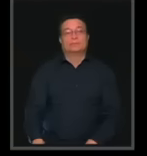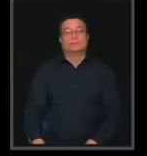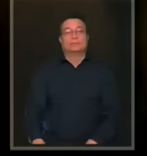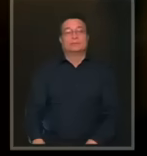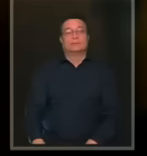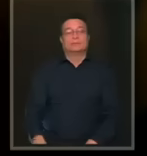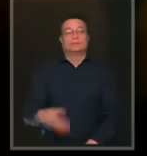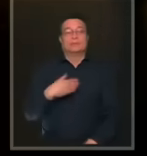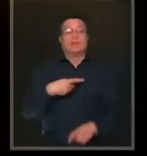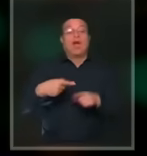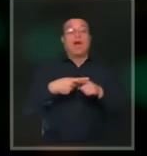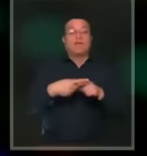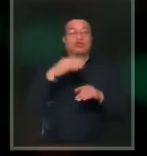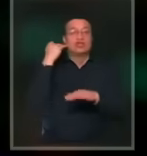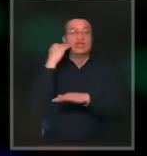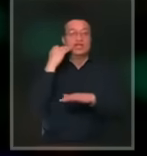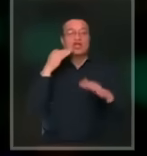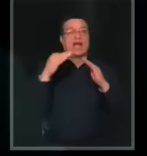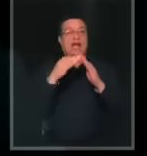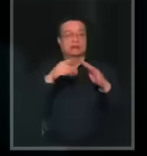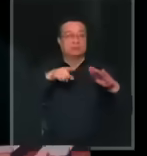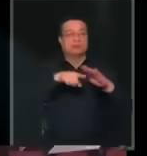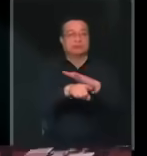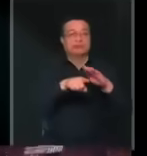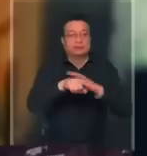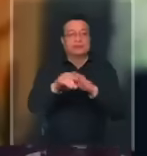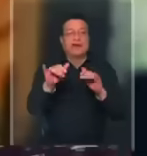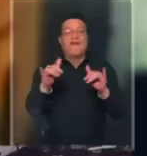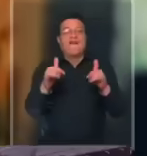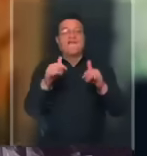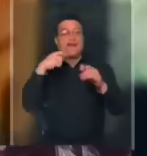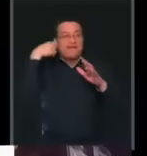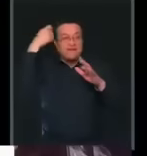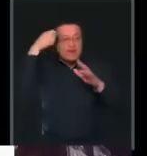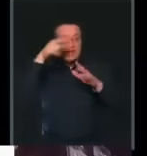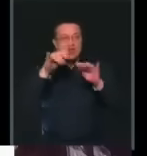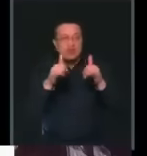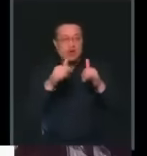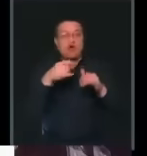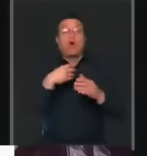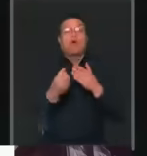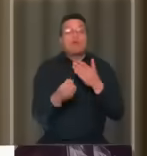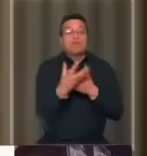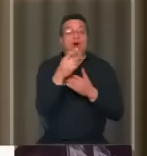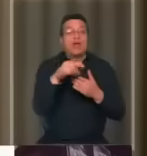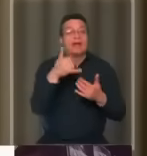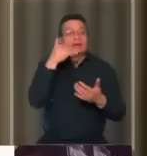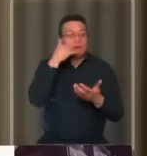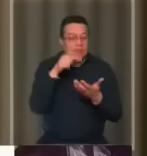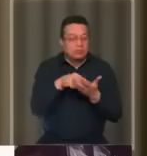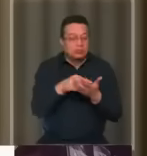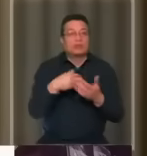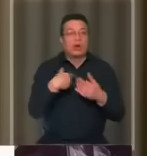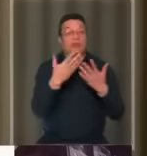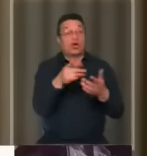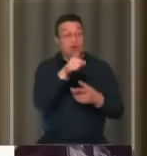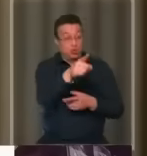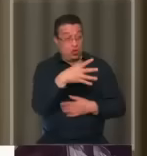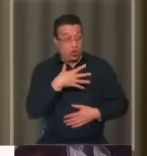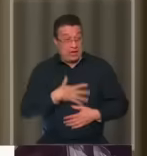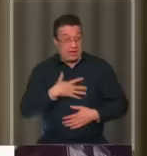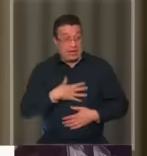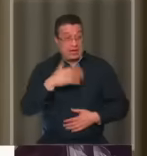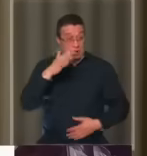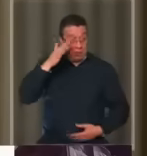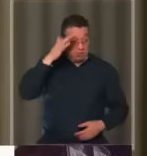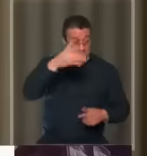Pedófilos a la casa de menores usando como gancho los videojuegos de moda en sus teléfonos celulares. Les ofrecen, mira, tú quieres esta armadura,